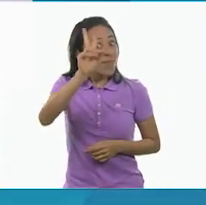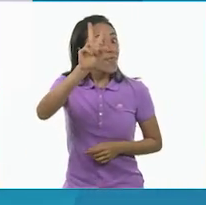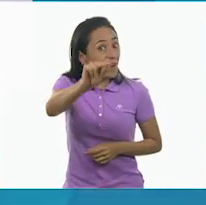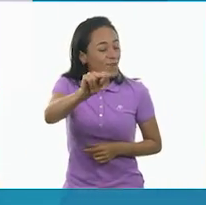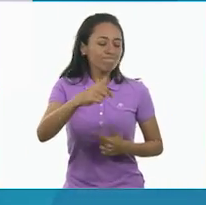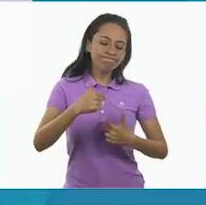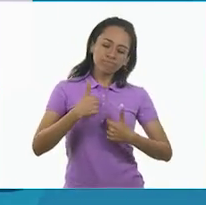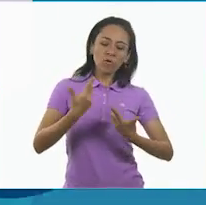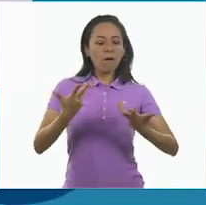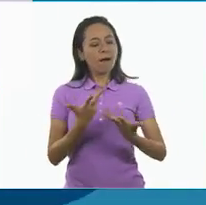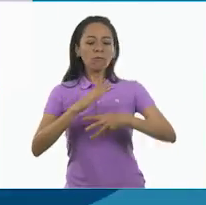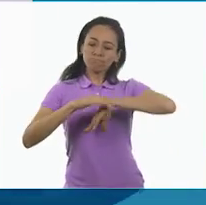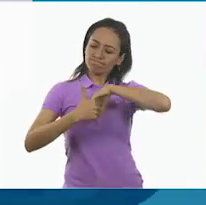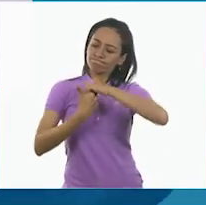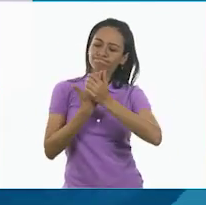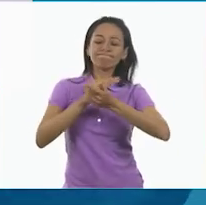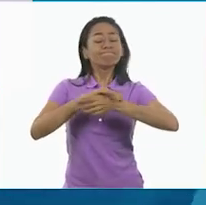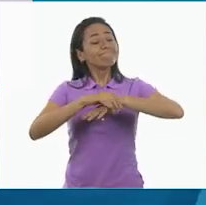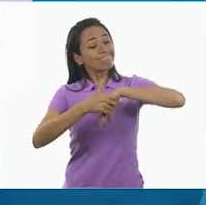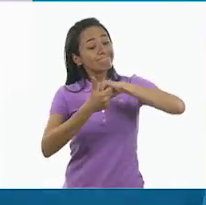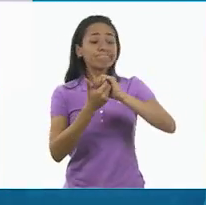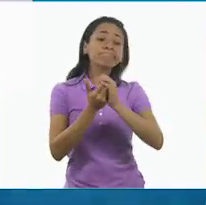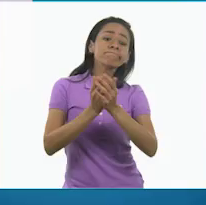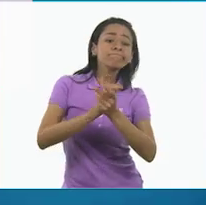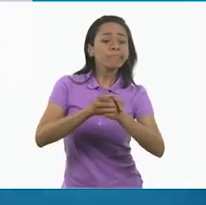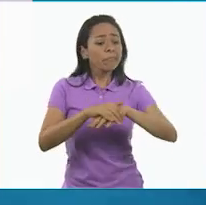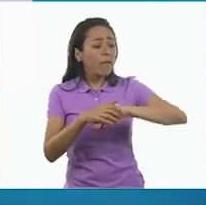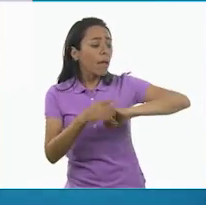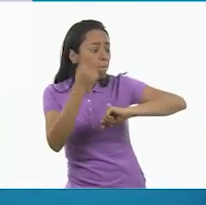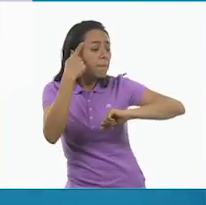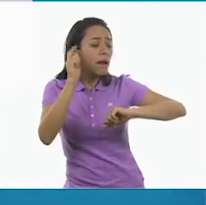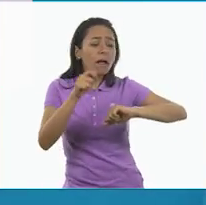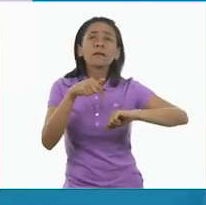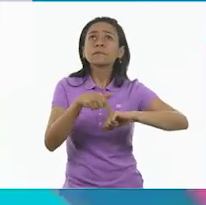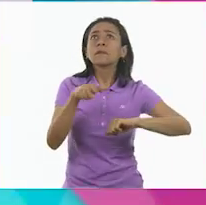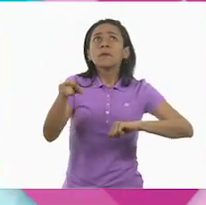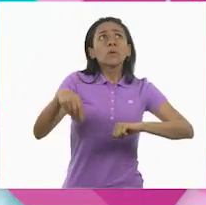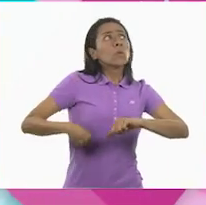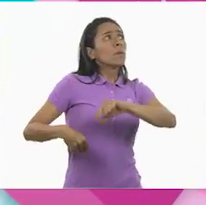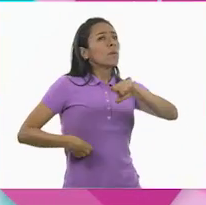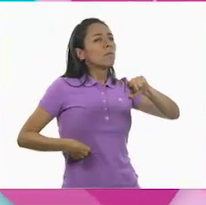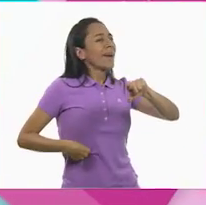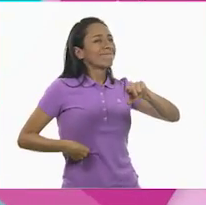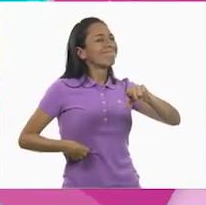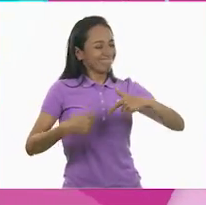lavo las manitas para no echarle la culpa a nadie.